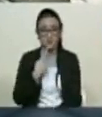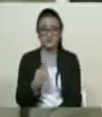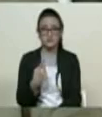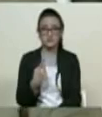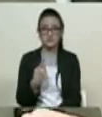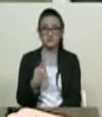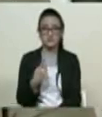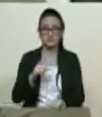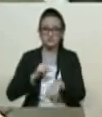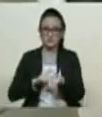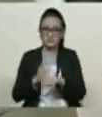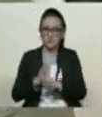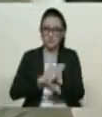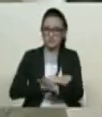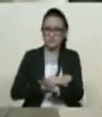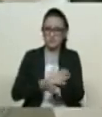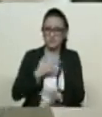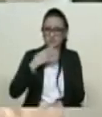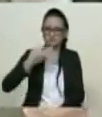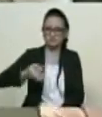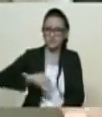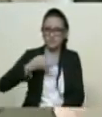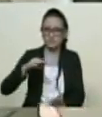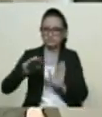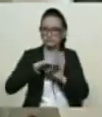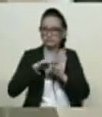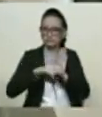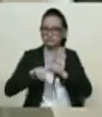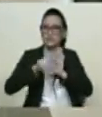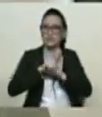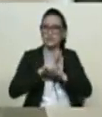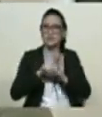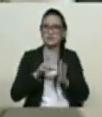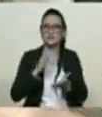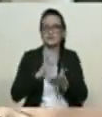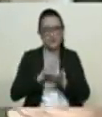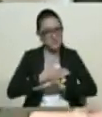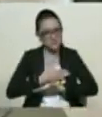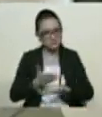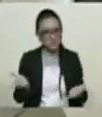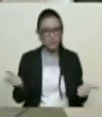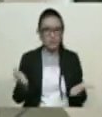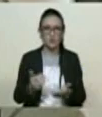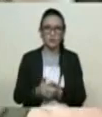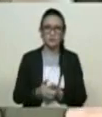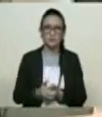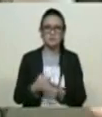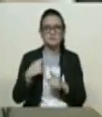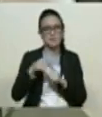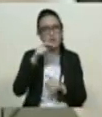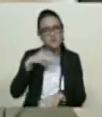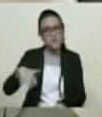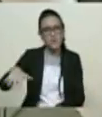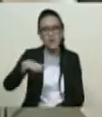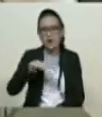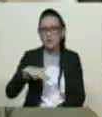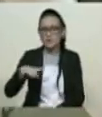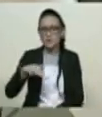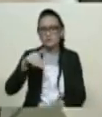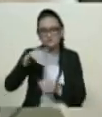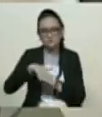unos minutos para hablar de esta construcción de garantía que siempre han estado allí y que el Poder Electoral siempre ha